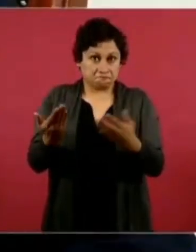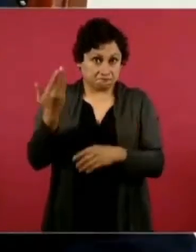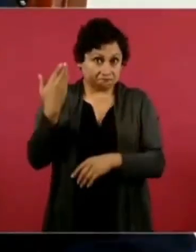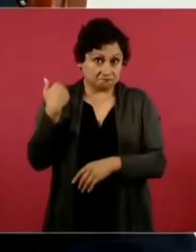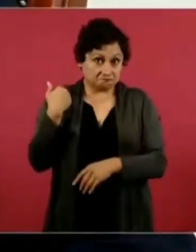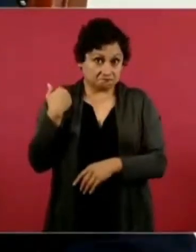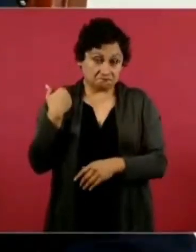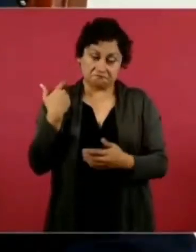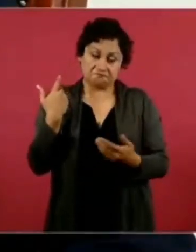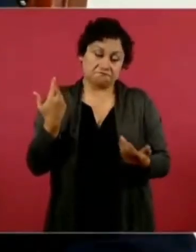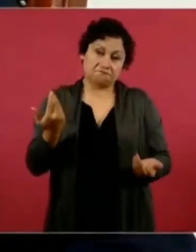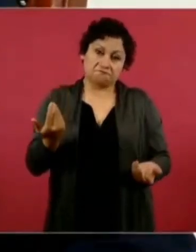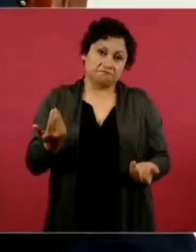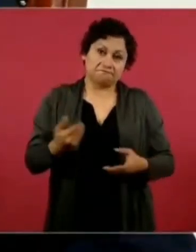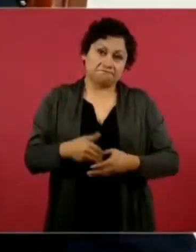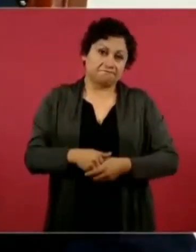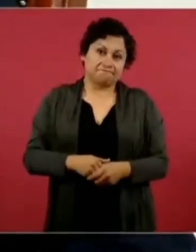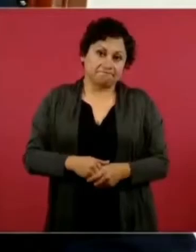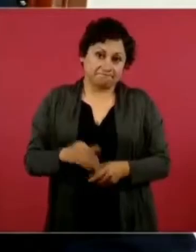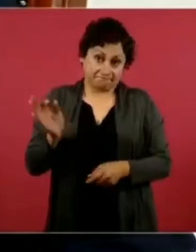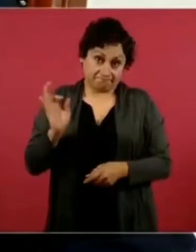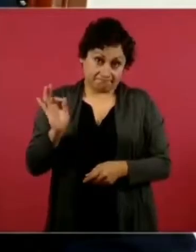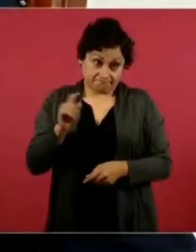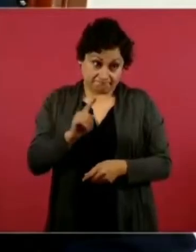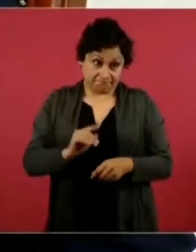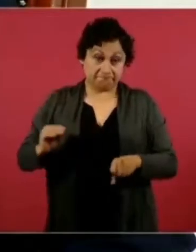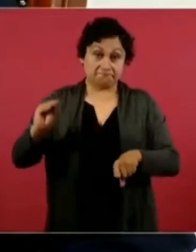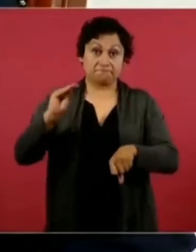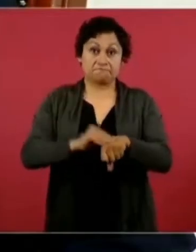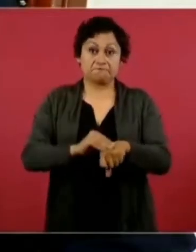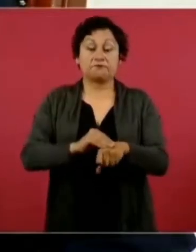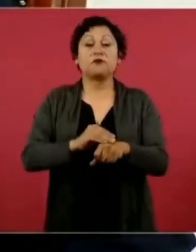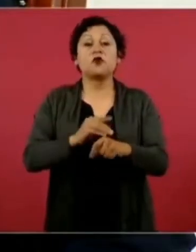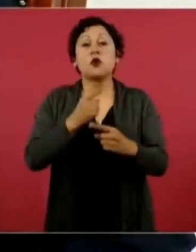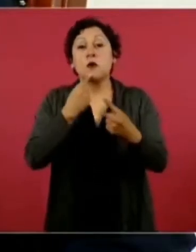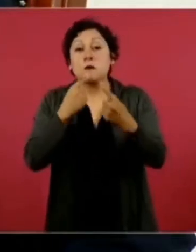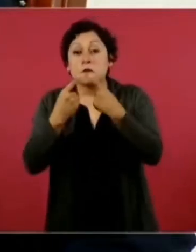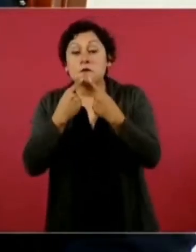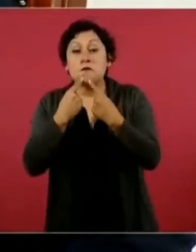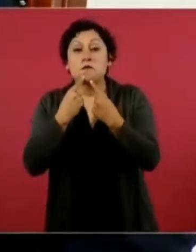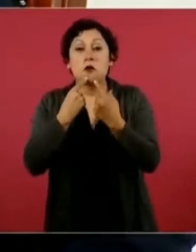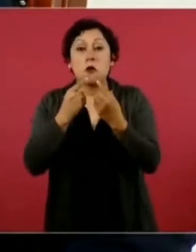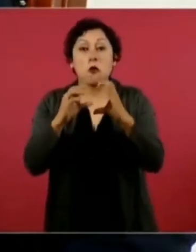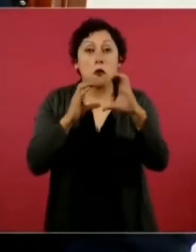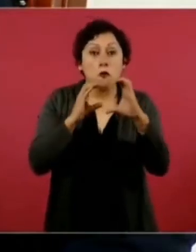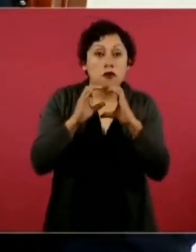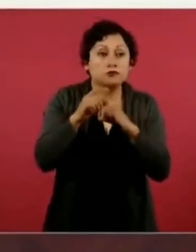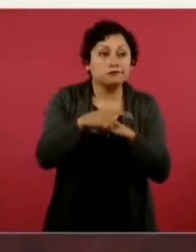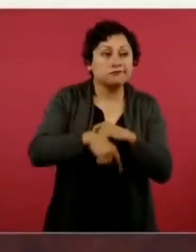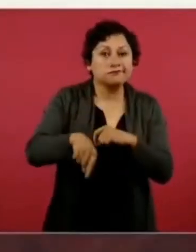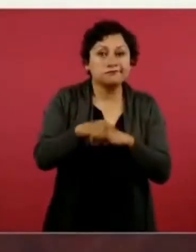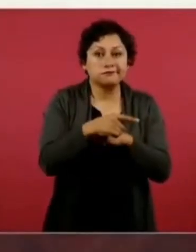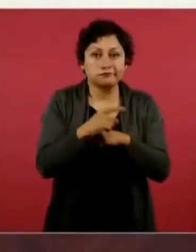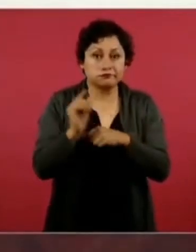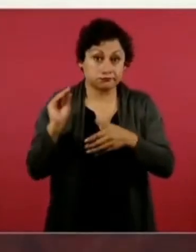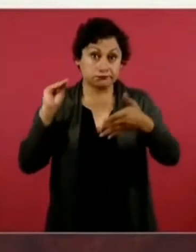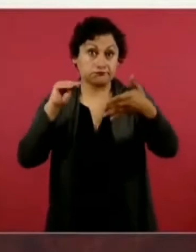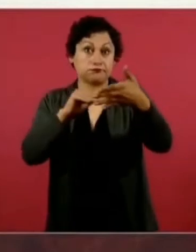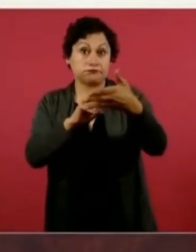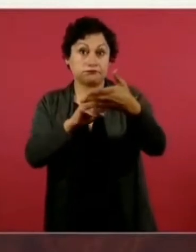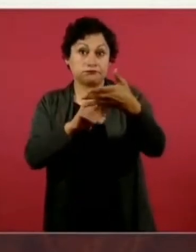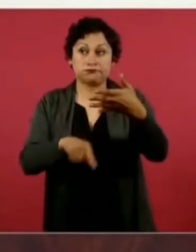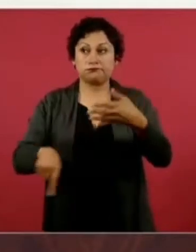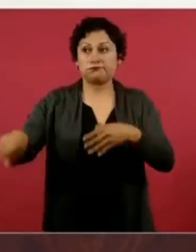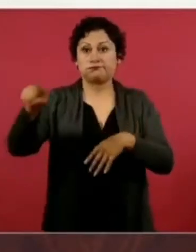no los ve así el pueblo. Incluso la Marina y la Fuerza Aérea Me acaban